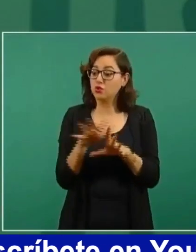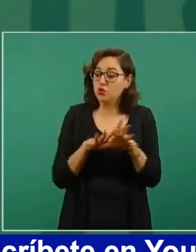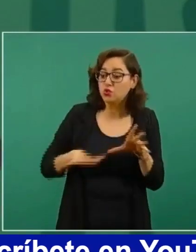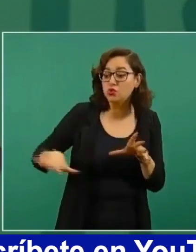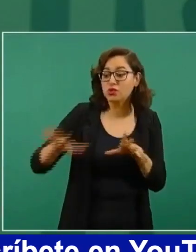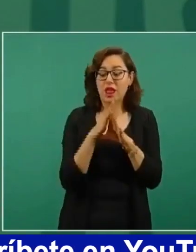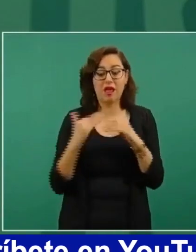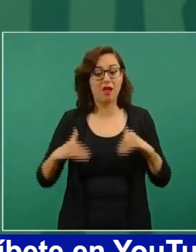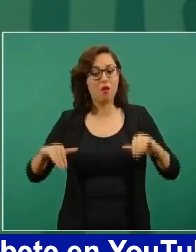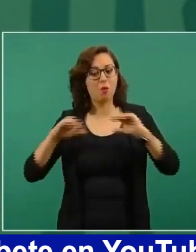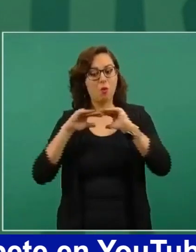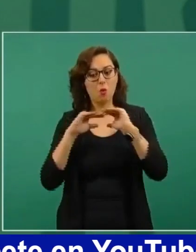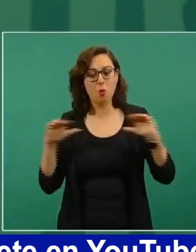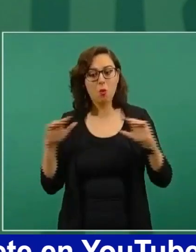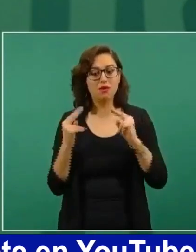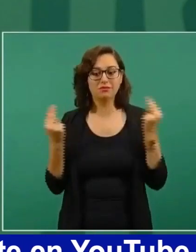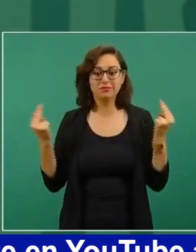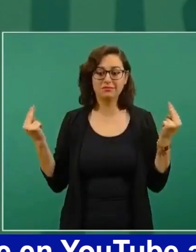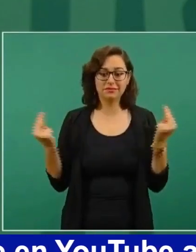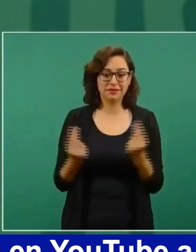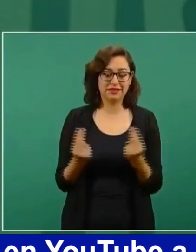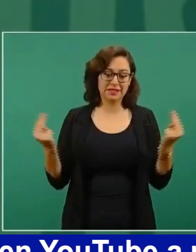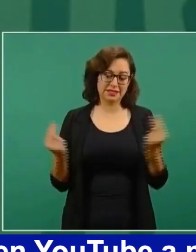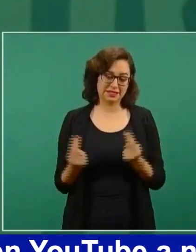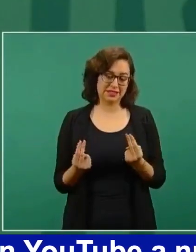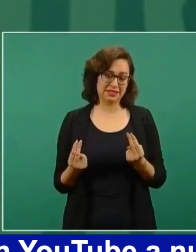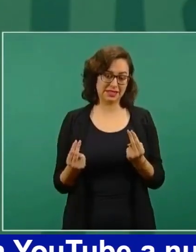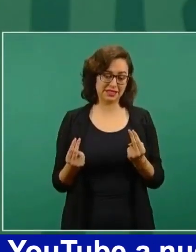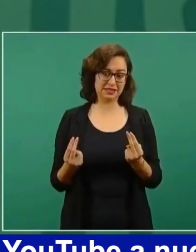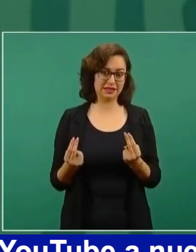O sea, no dejarnos